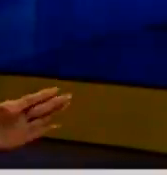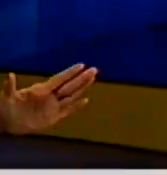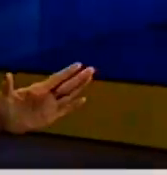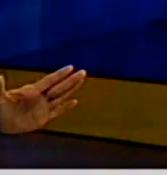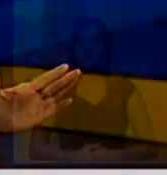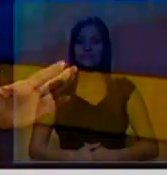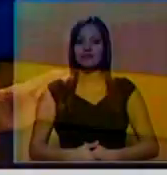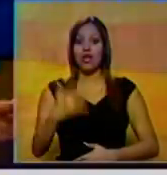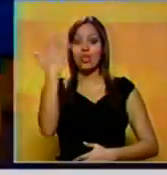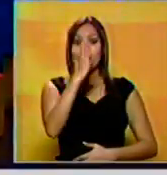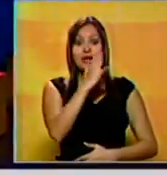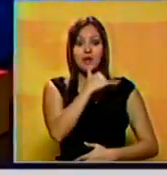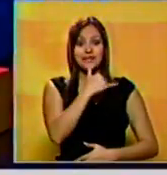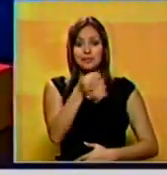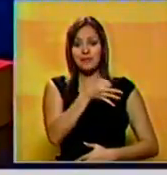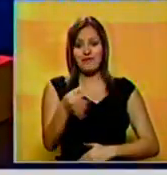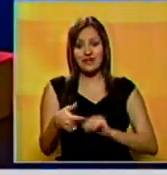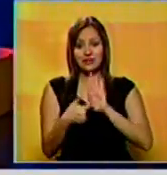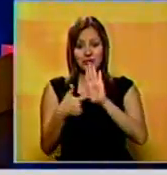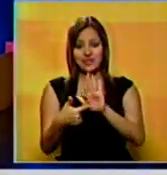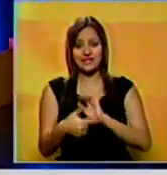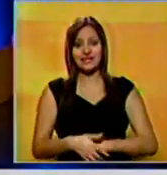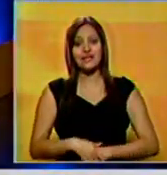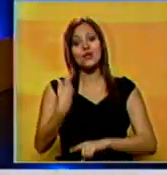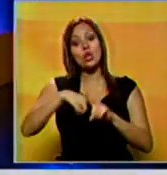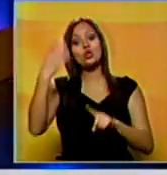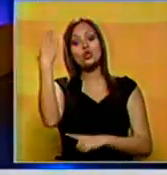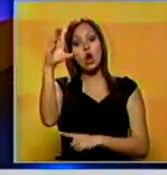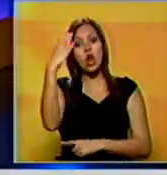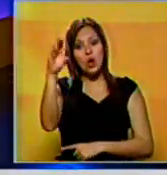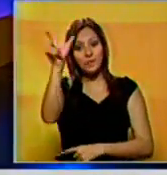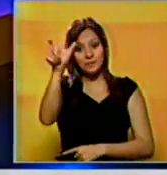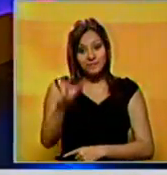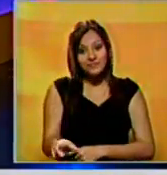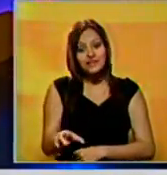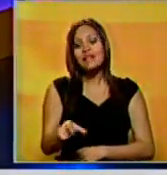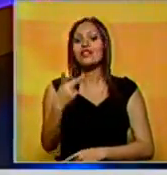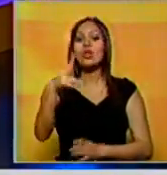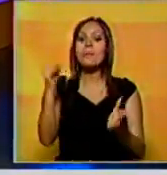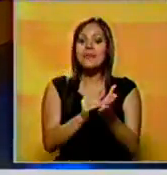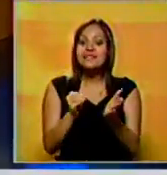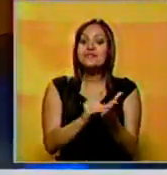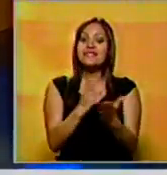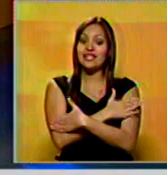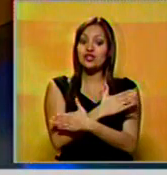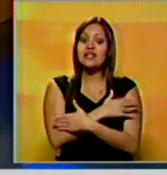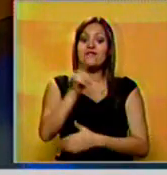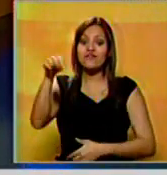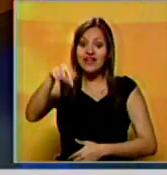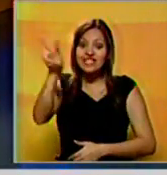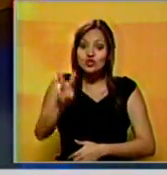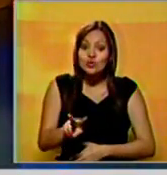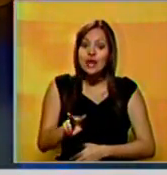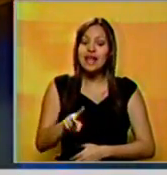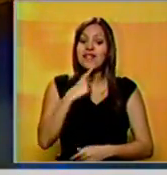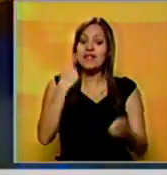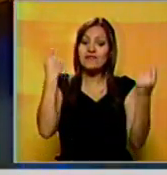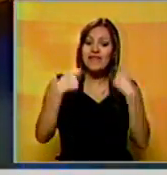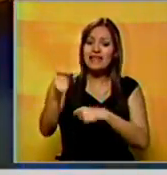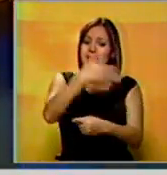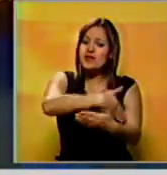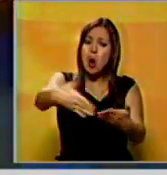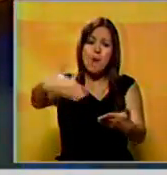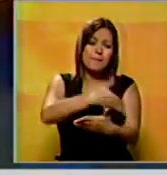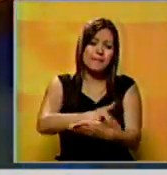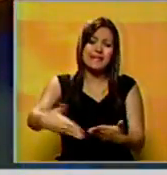Sin duda, un gran espectáculo. Cambiamos de tema. El colombiano Silvestre Dangond fue doblemente premiado en Venezuela por las ventas